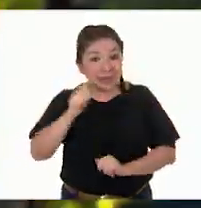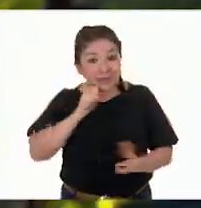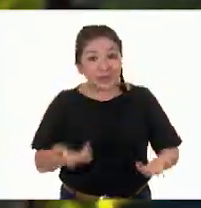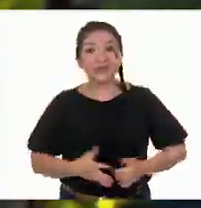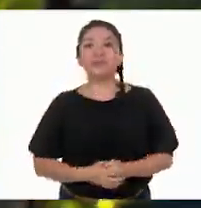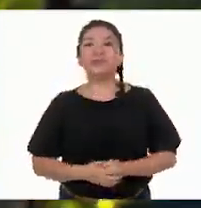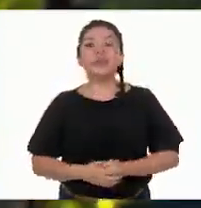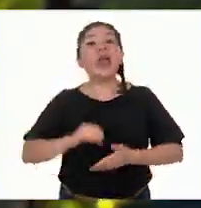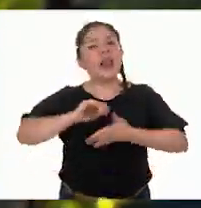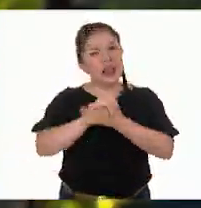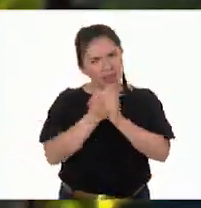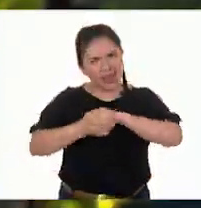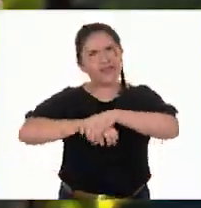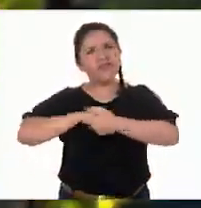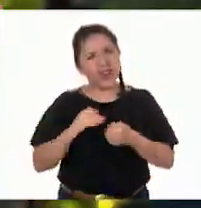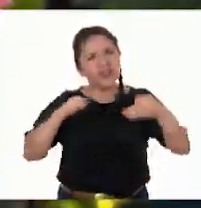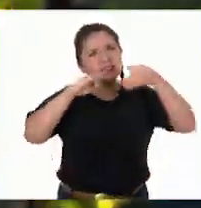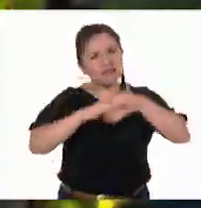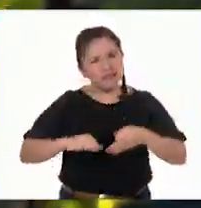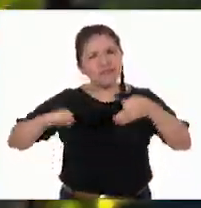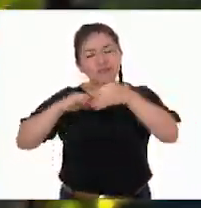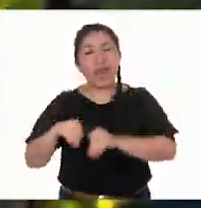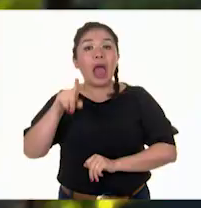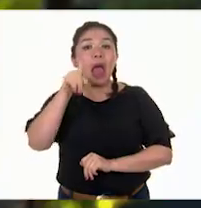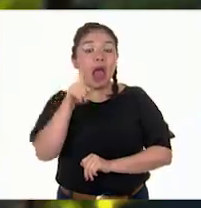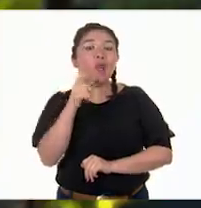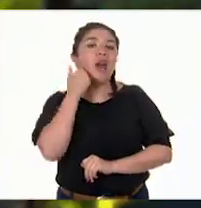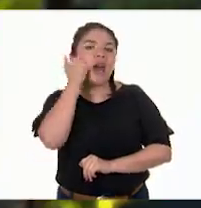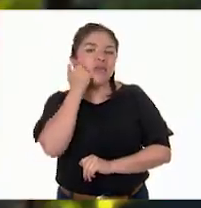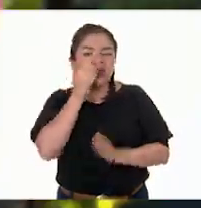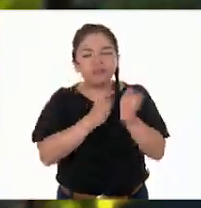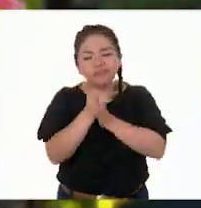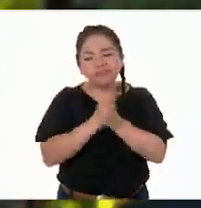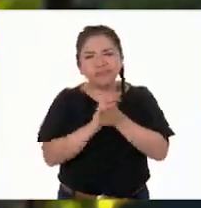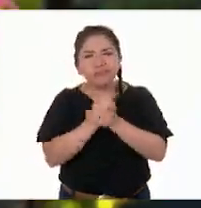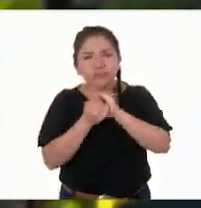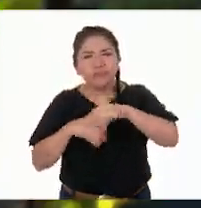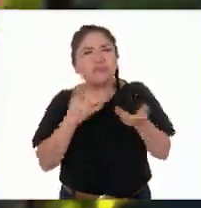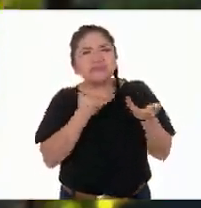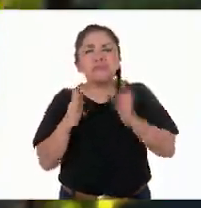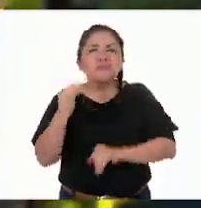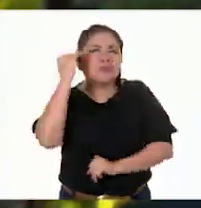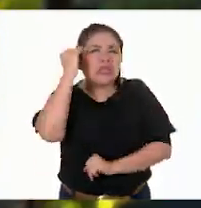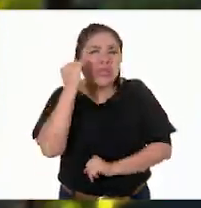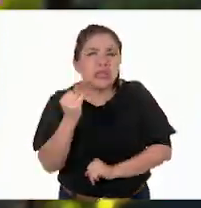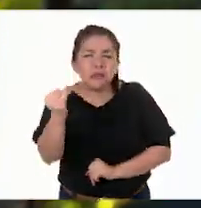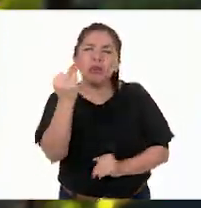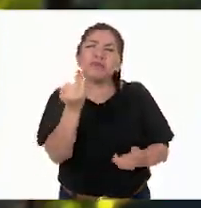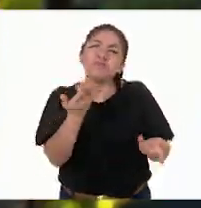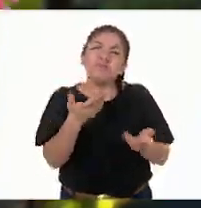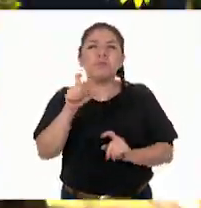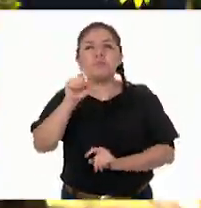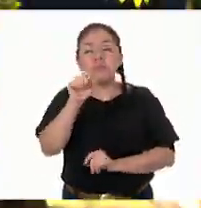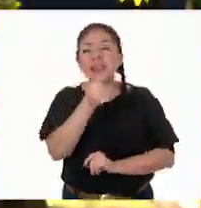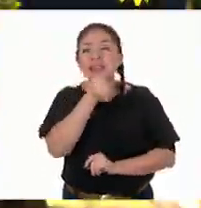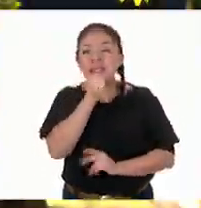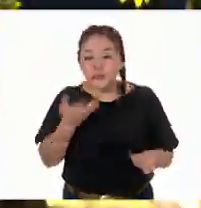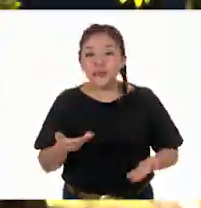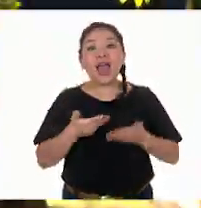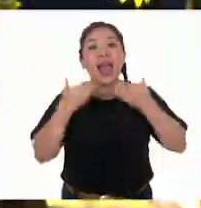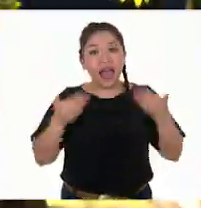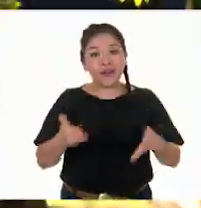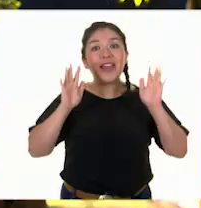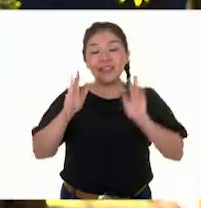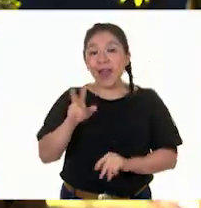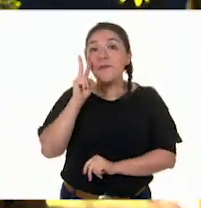cubrebocas. Lava tus manos frecuentemente con agua y con jabón por lo menos durante 20 segundos. Ahora